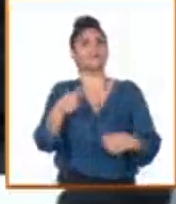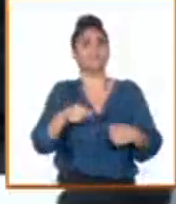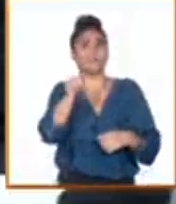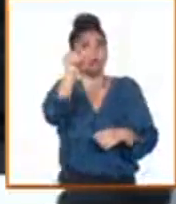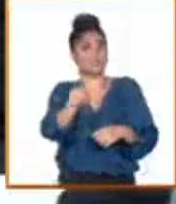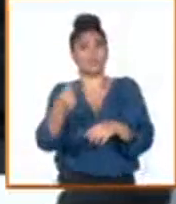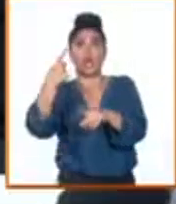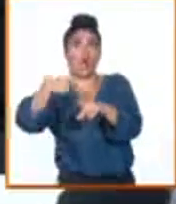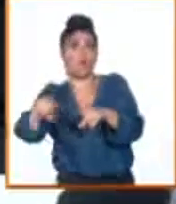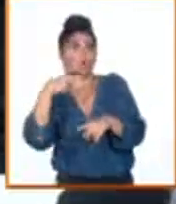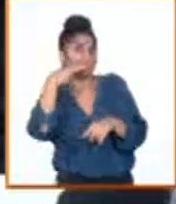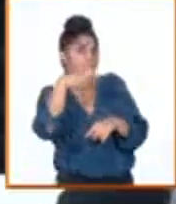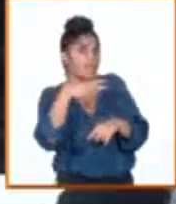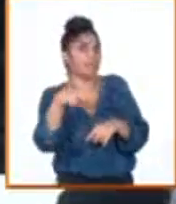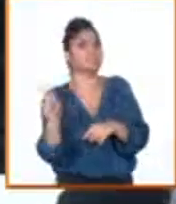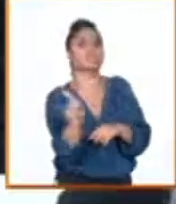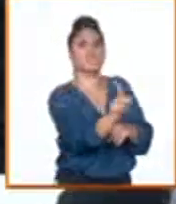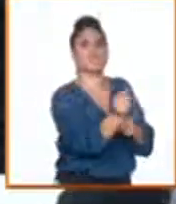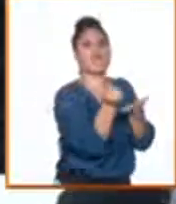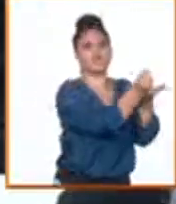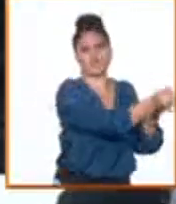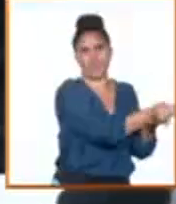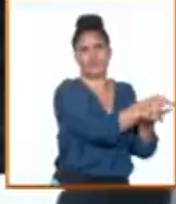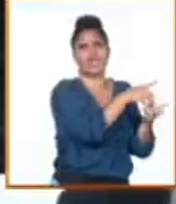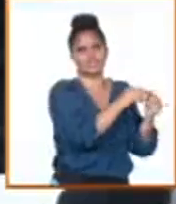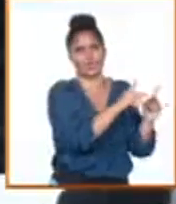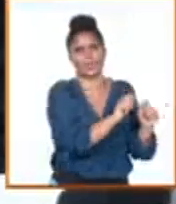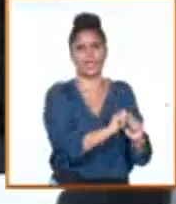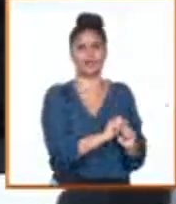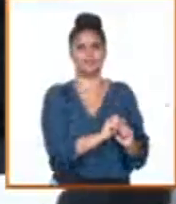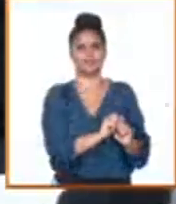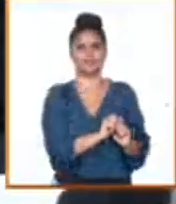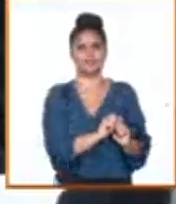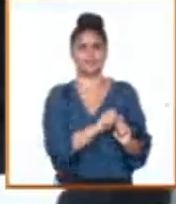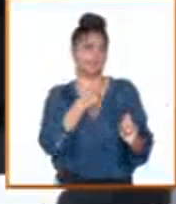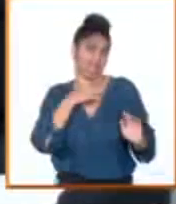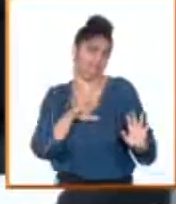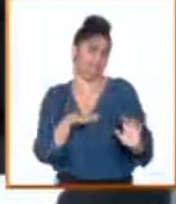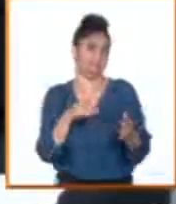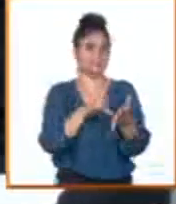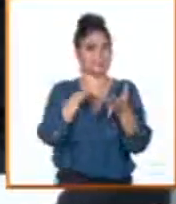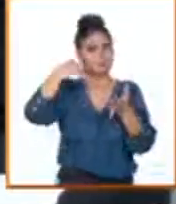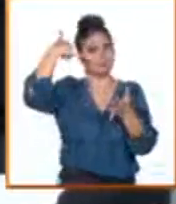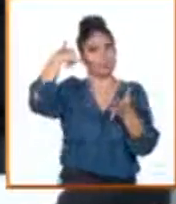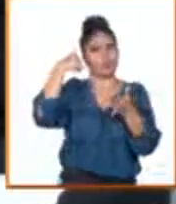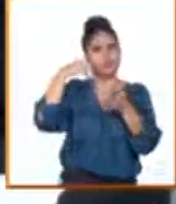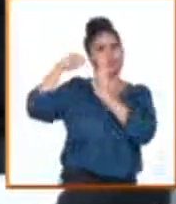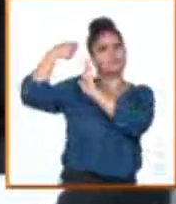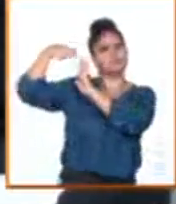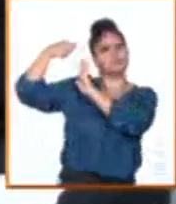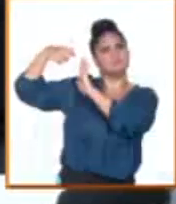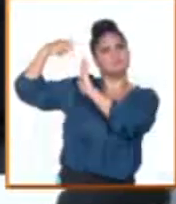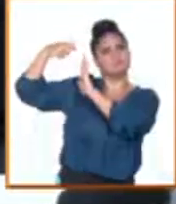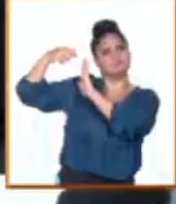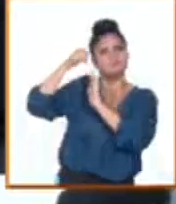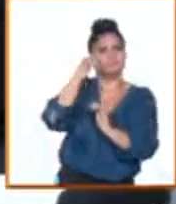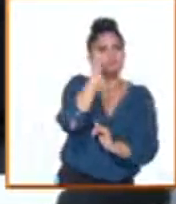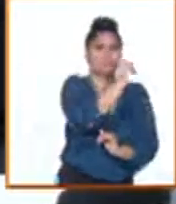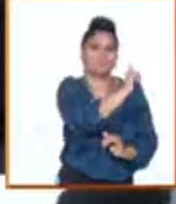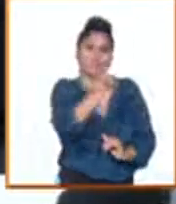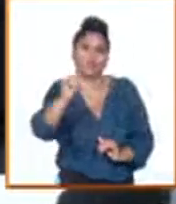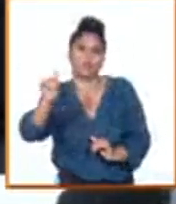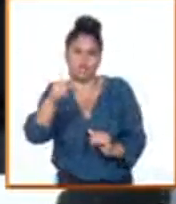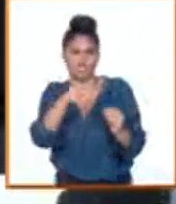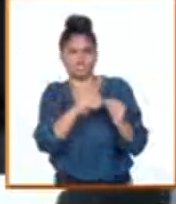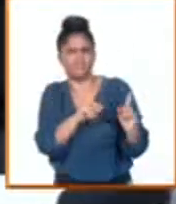distintos espacios de la vida. Entonces, esa alfabetización mediática, informacional, comunicacional es imprescindible para los momentos que estamos